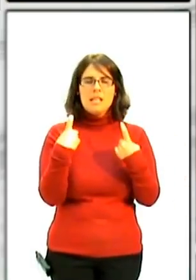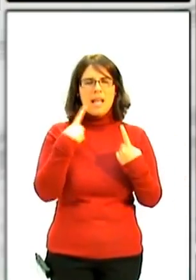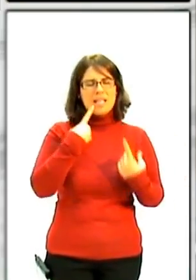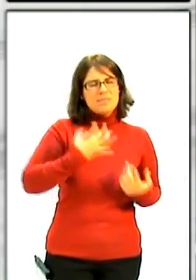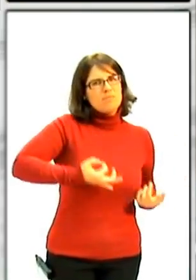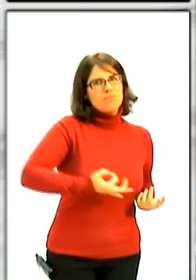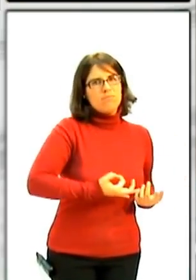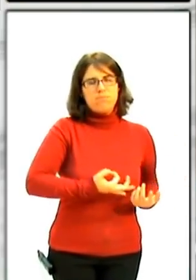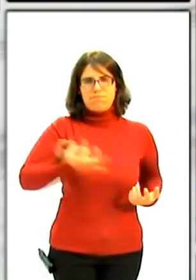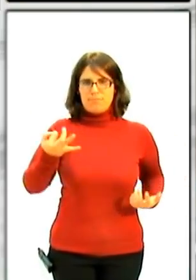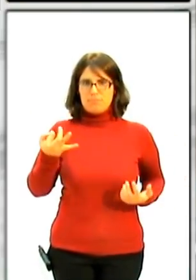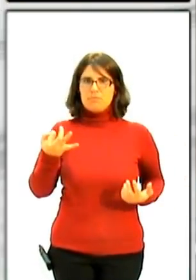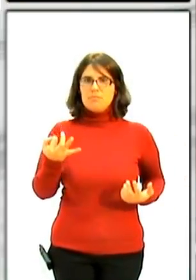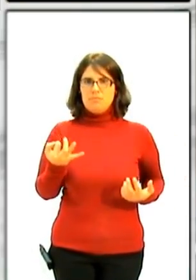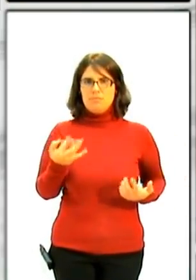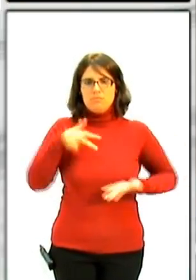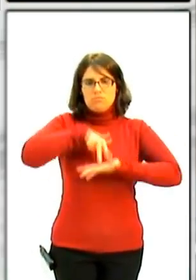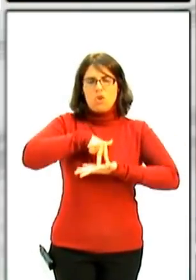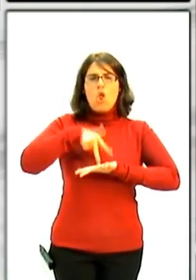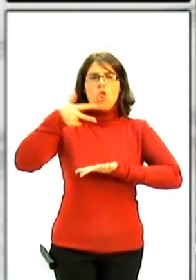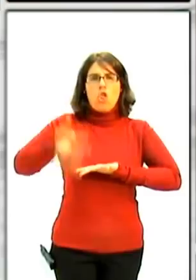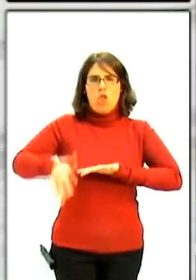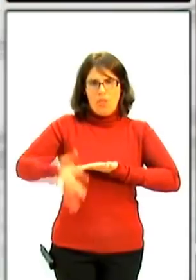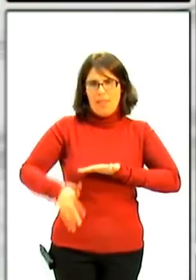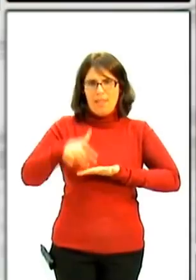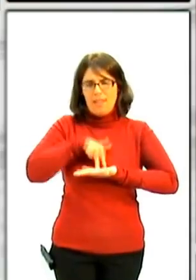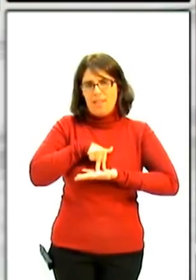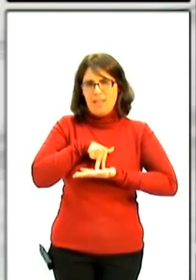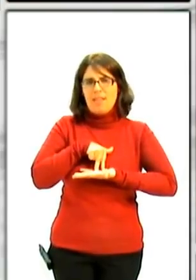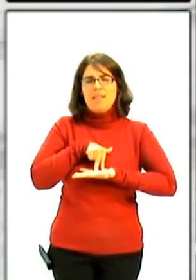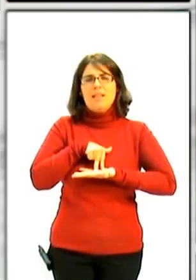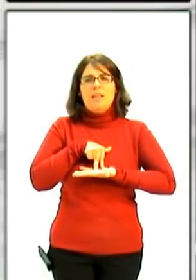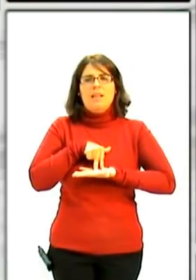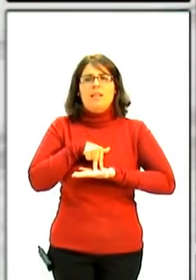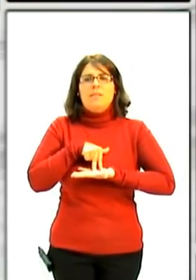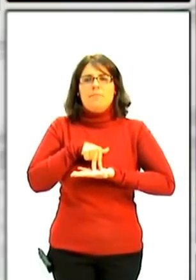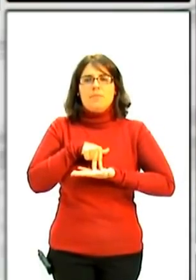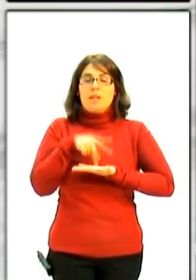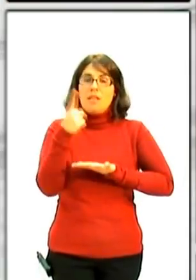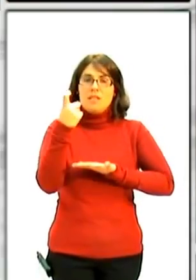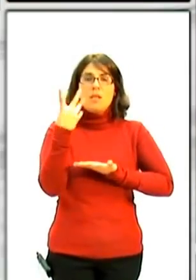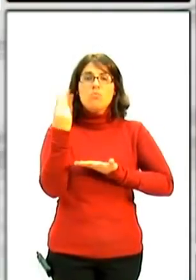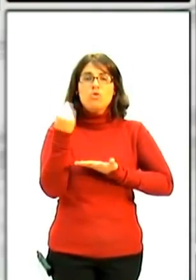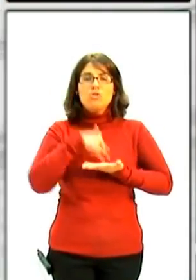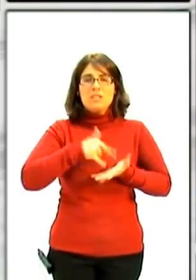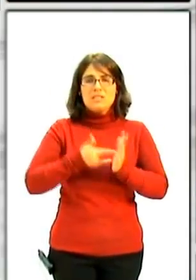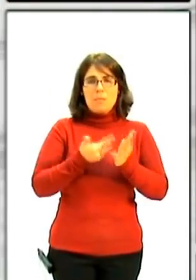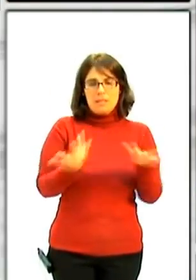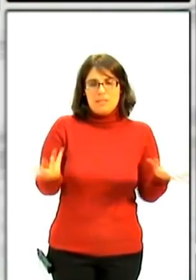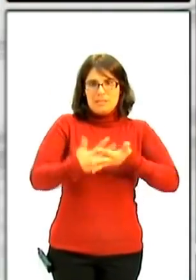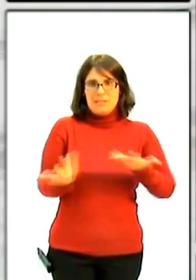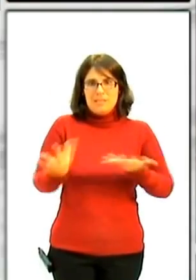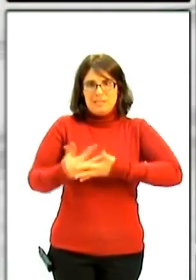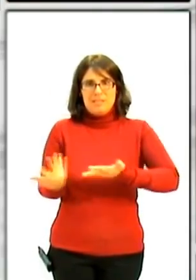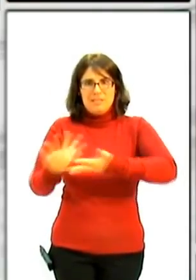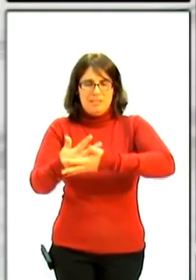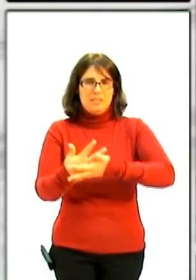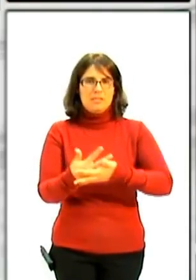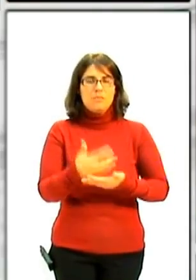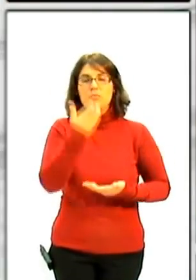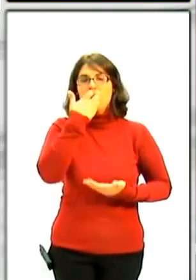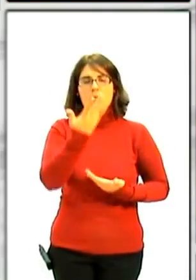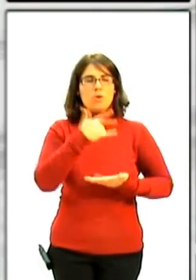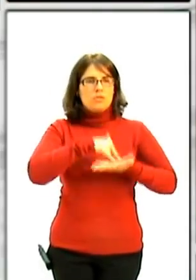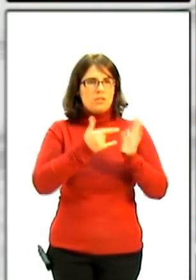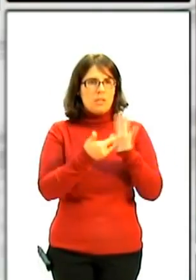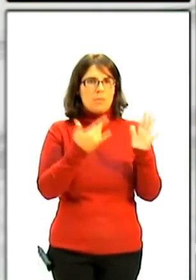de una aplicación importante de un montón de sistemas, como pueden ser los que emitan señales de